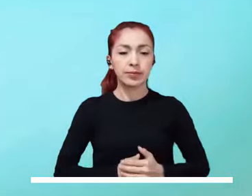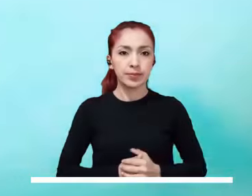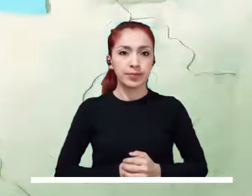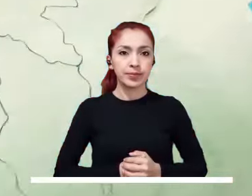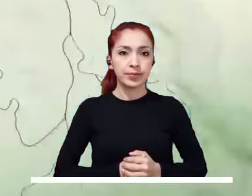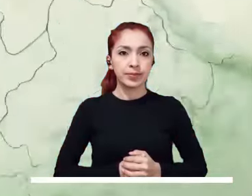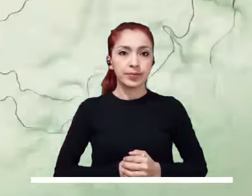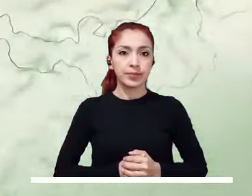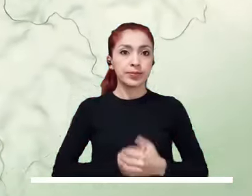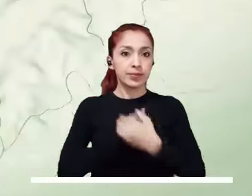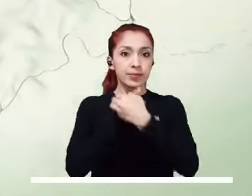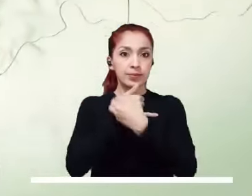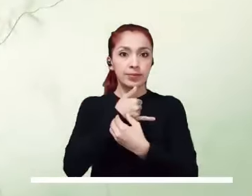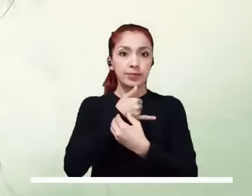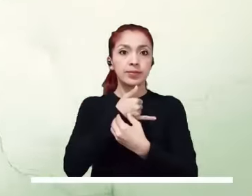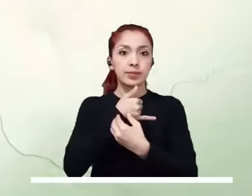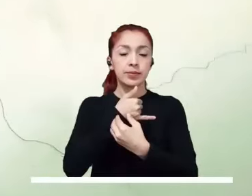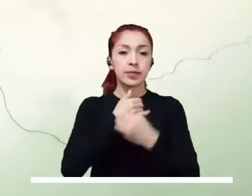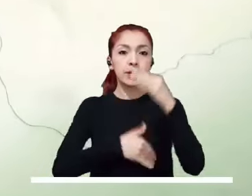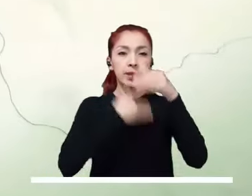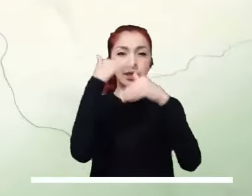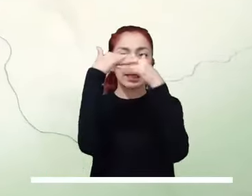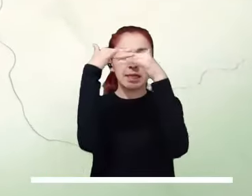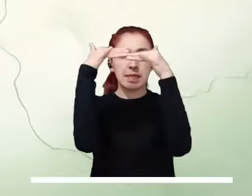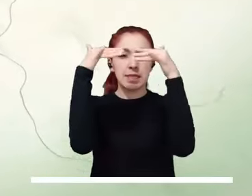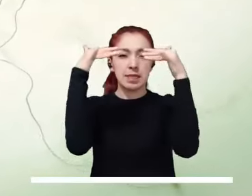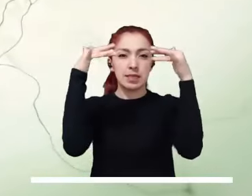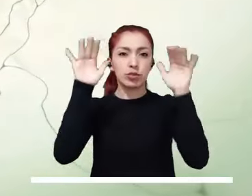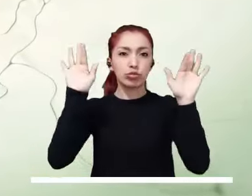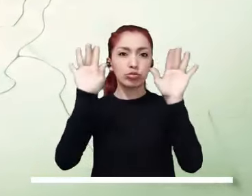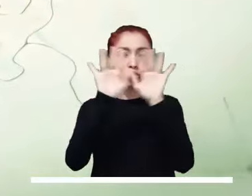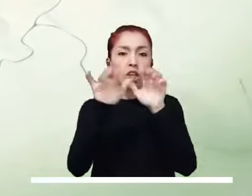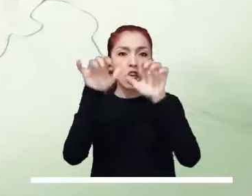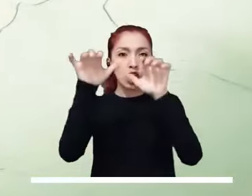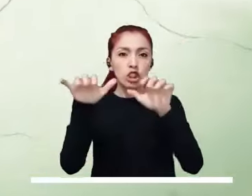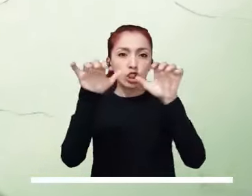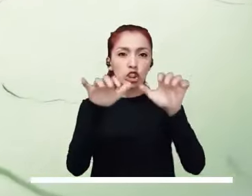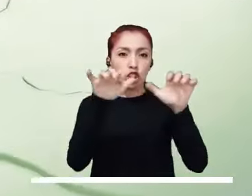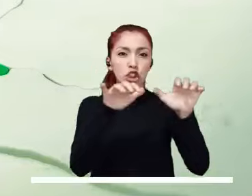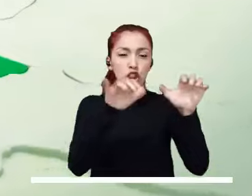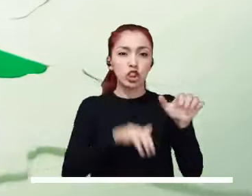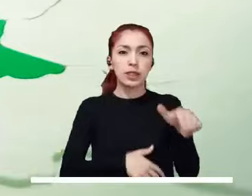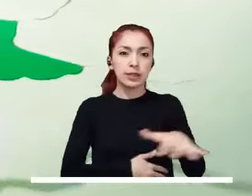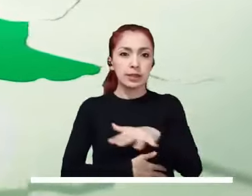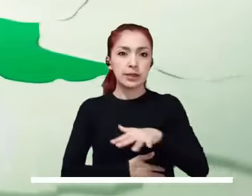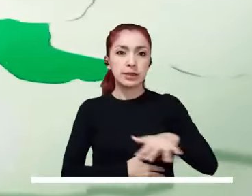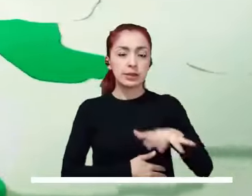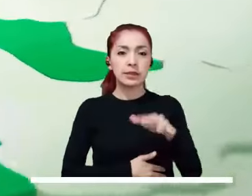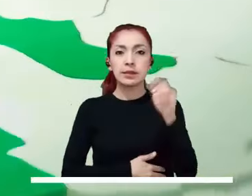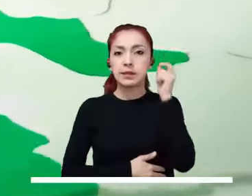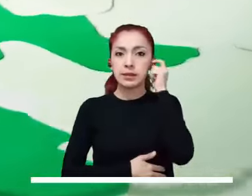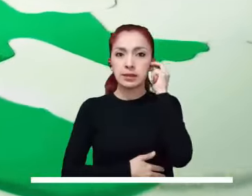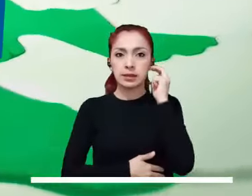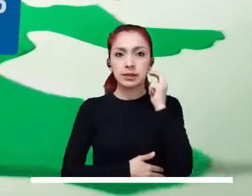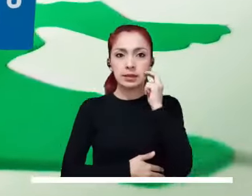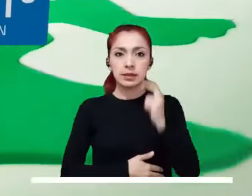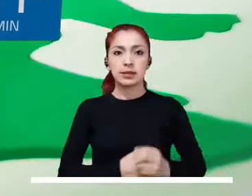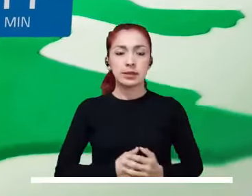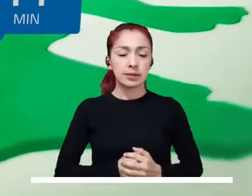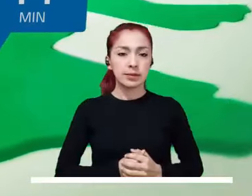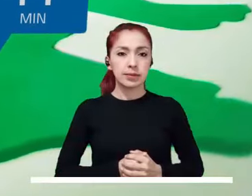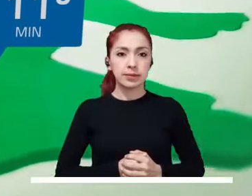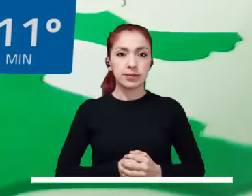norte. Sobre el Pacífico se posará un cielo mayormente nublado con lluvias en sectores de Chocó.